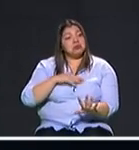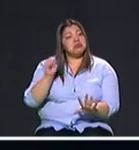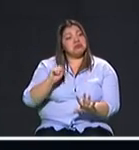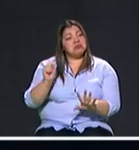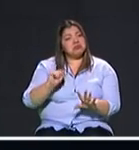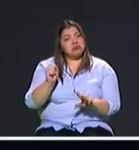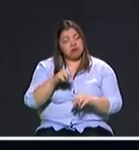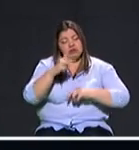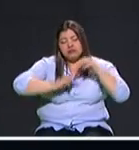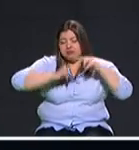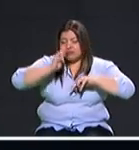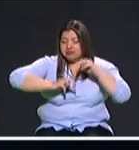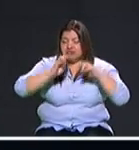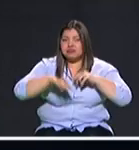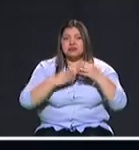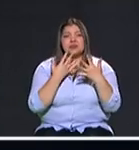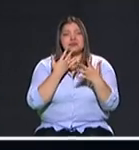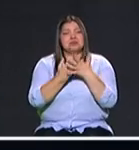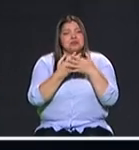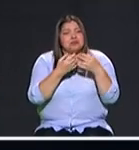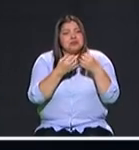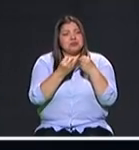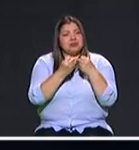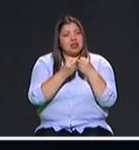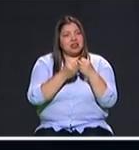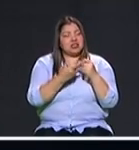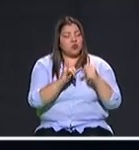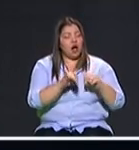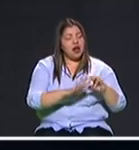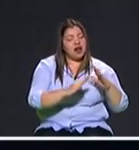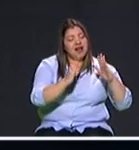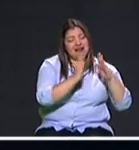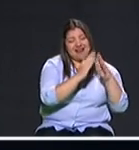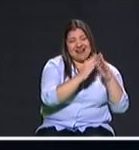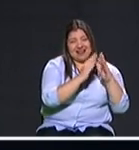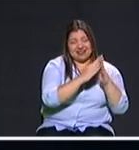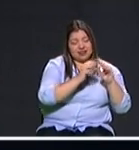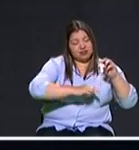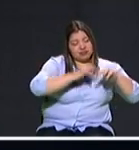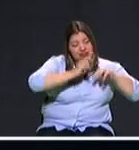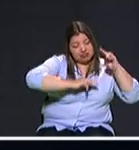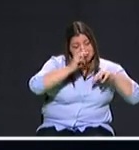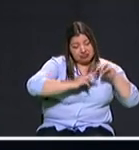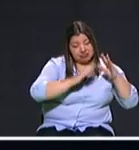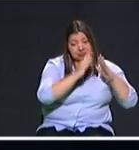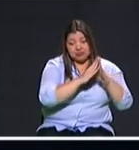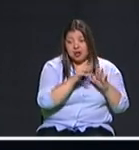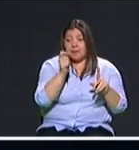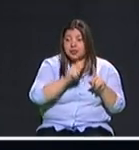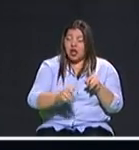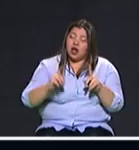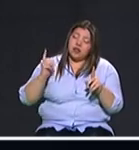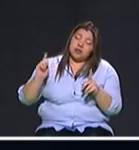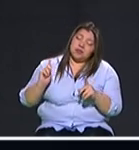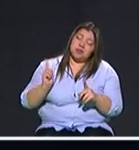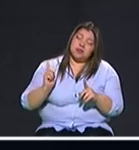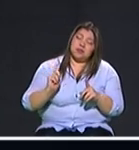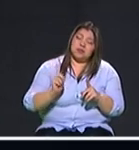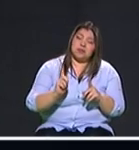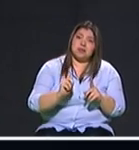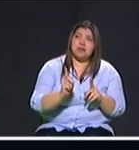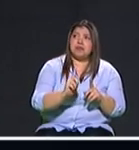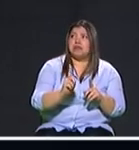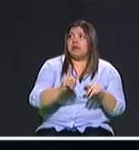asignados pero además vamos a construir unas casas de post penados es decir las personas que ya pagaron sus penas me encuentro en